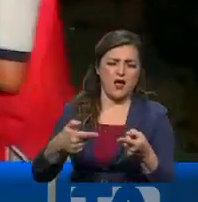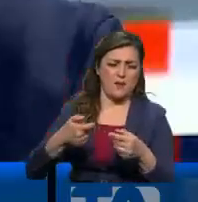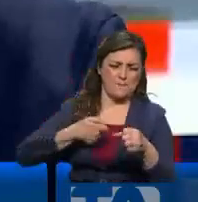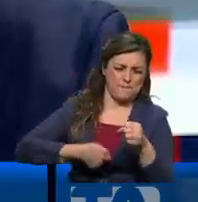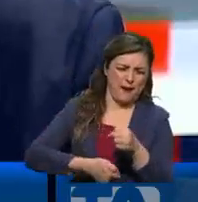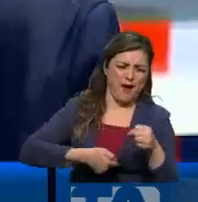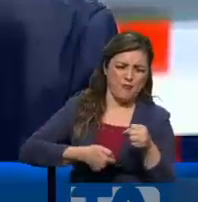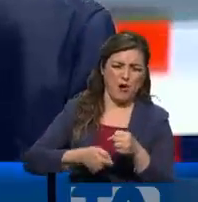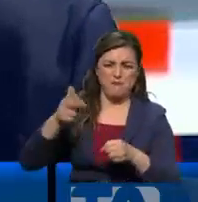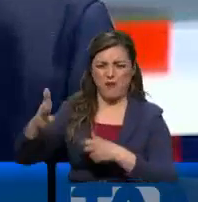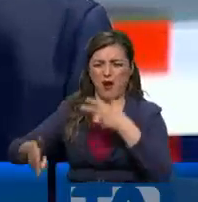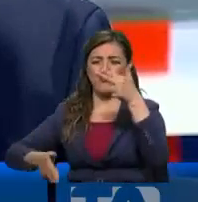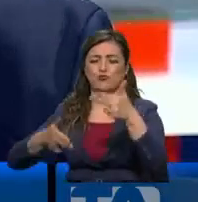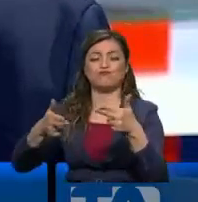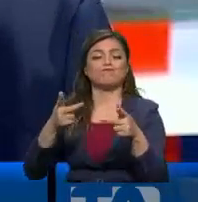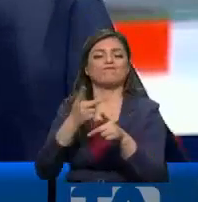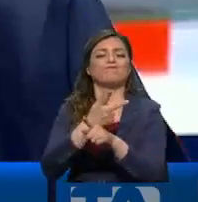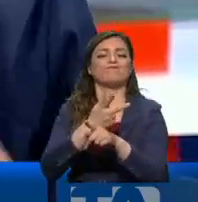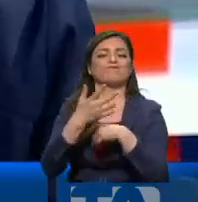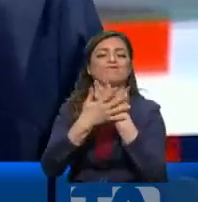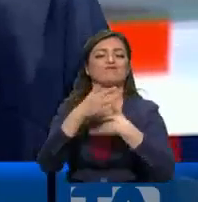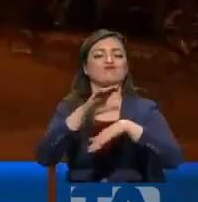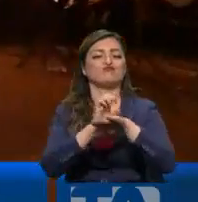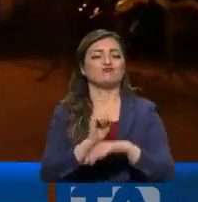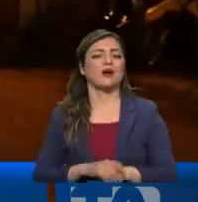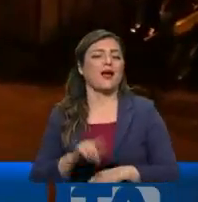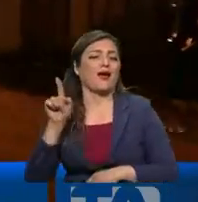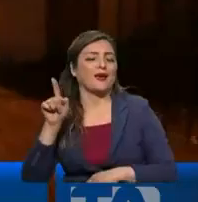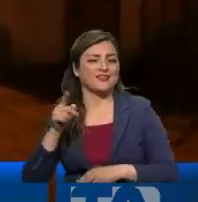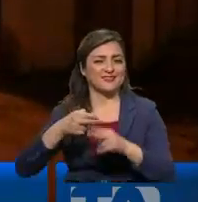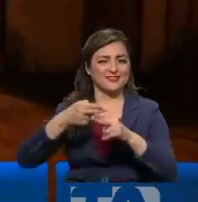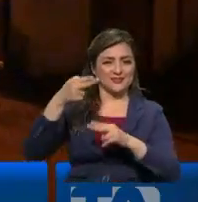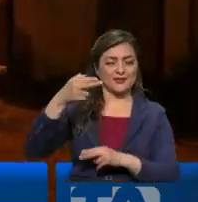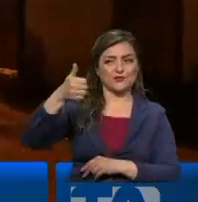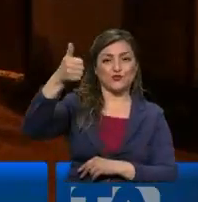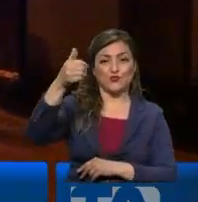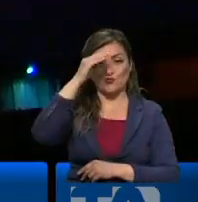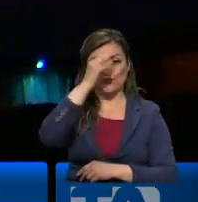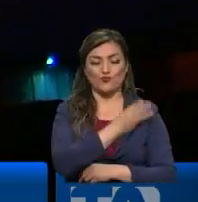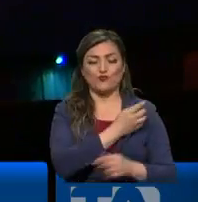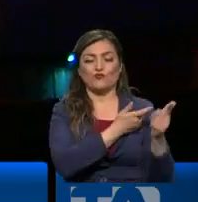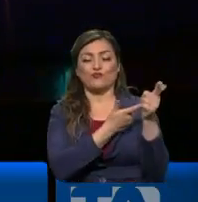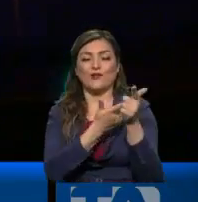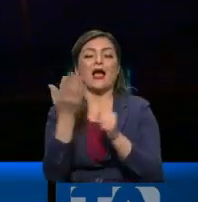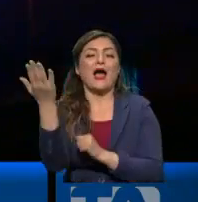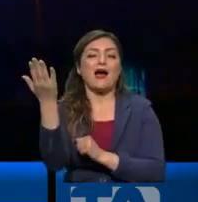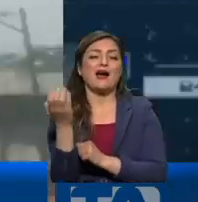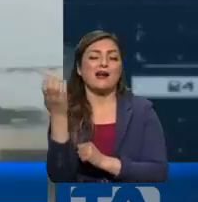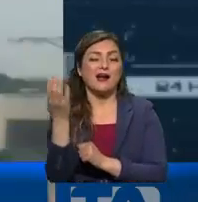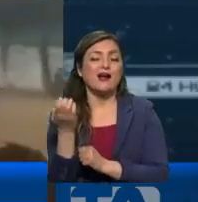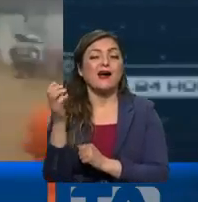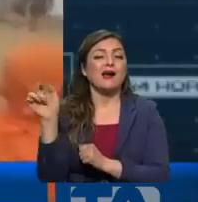país. Fausto Cobo, coronel del ejército en servicio pasivo, fue nombrado como director del servicio de atención a personas privadas de